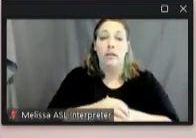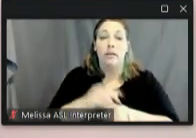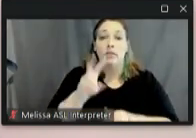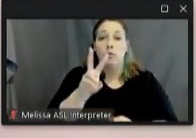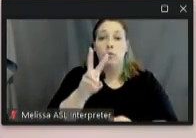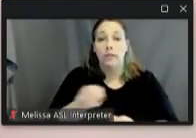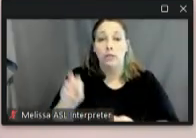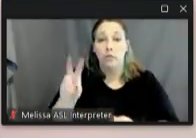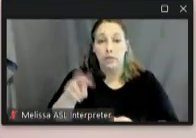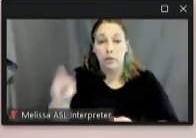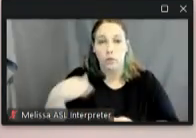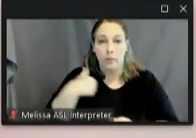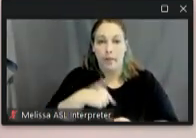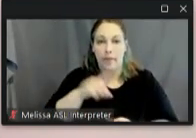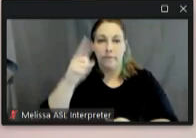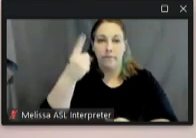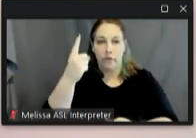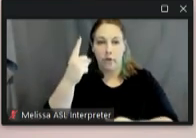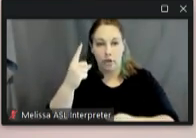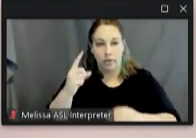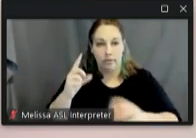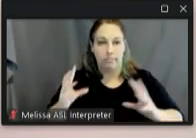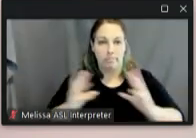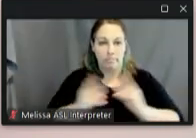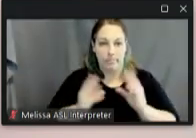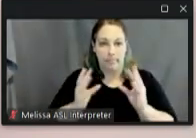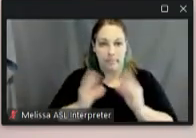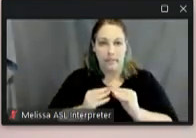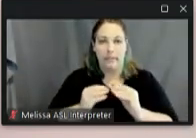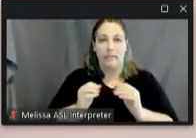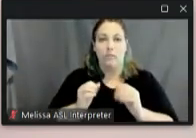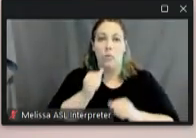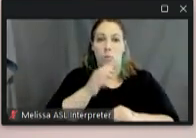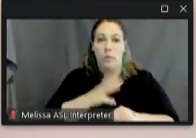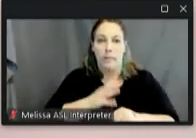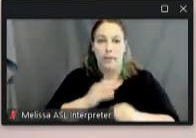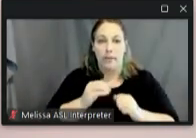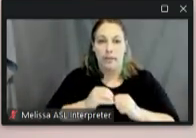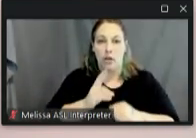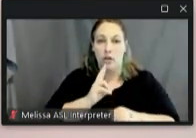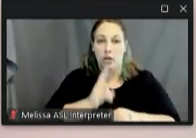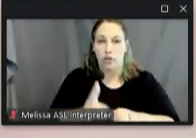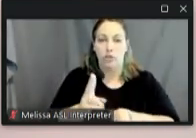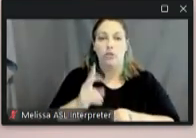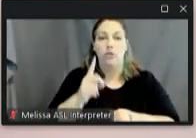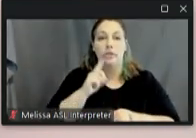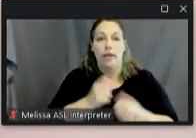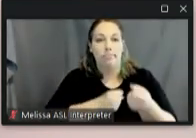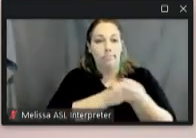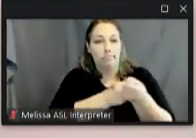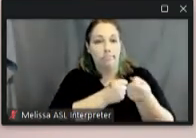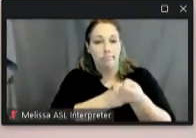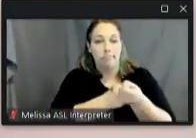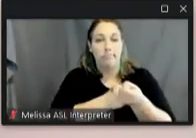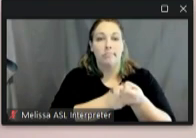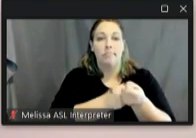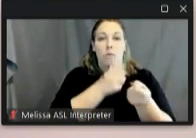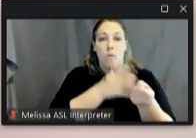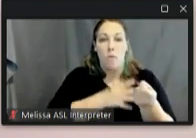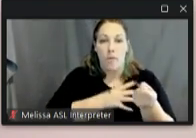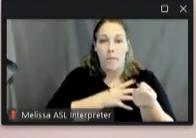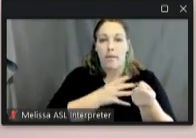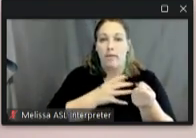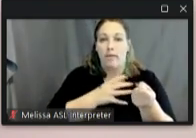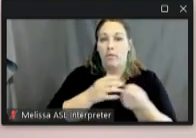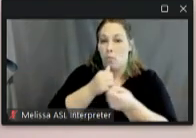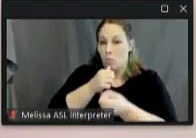e instituciones que trabajan en pro de los derechos de las mujeres en condición de discapacidad, acompañadas por la